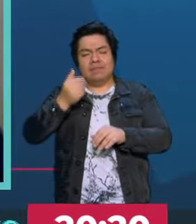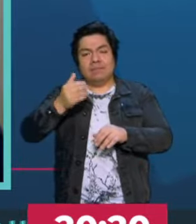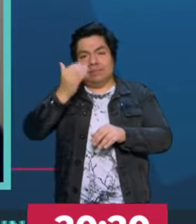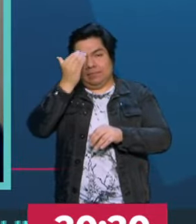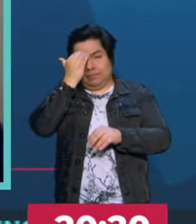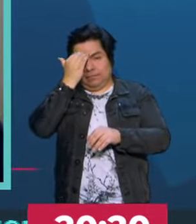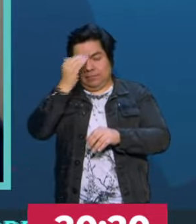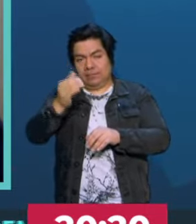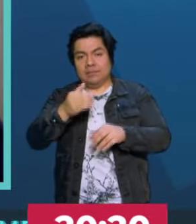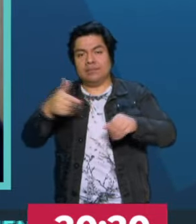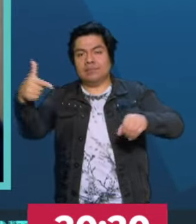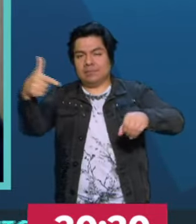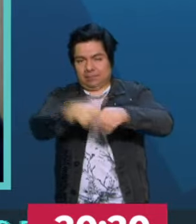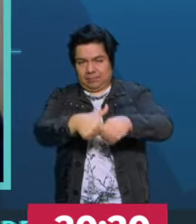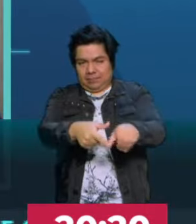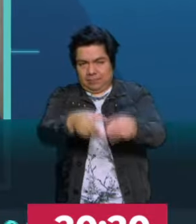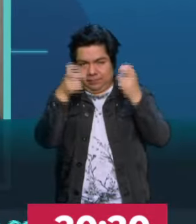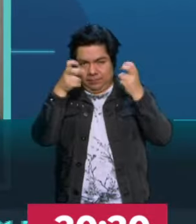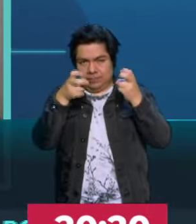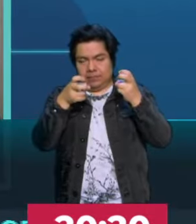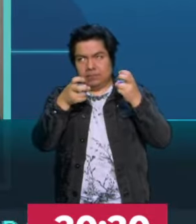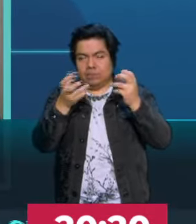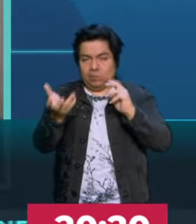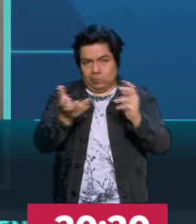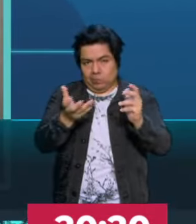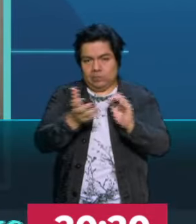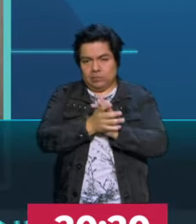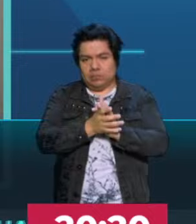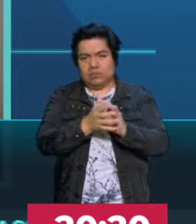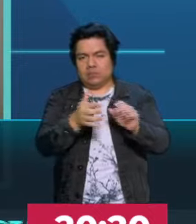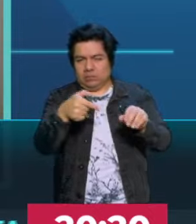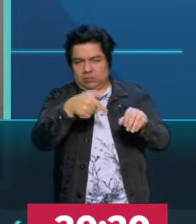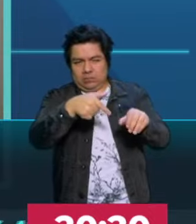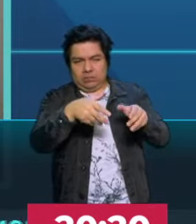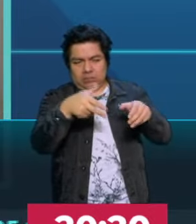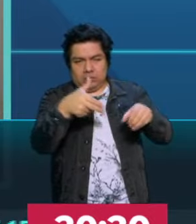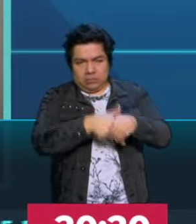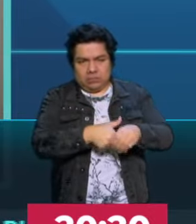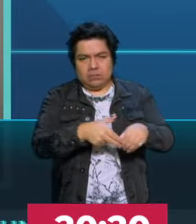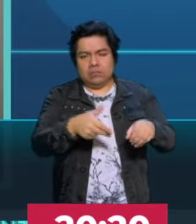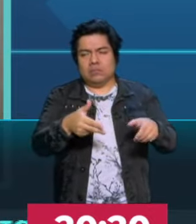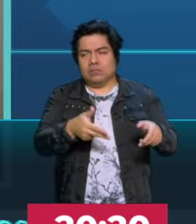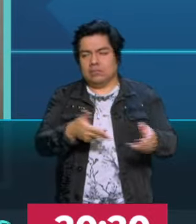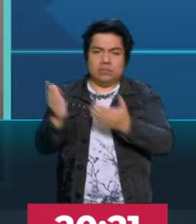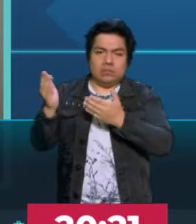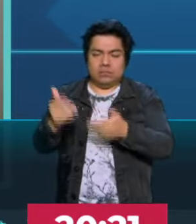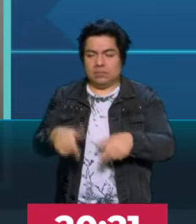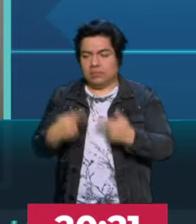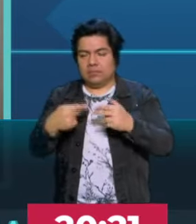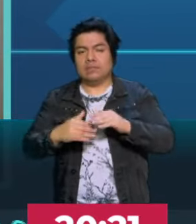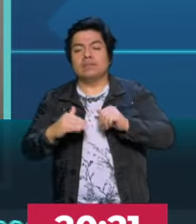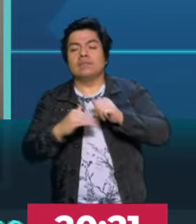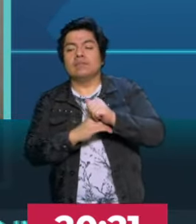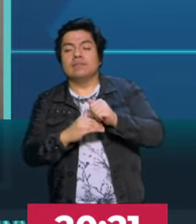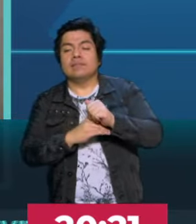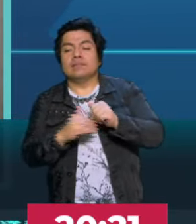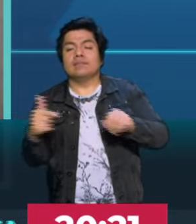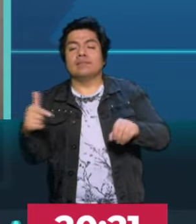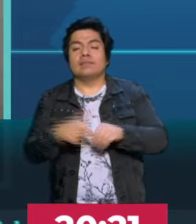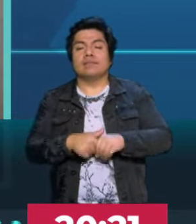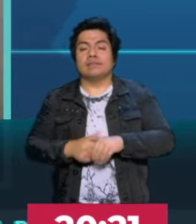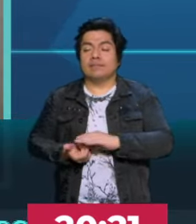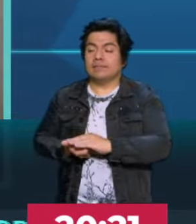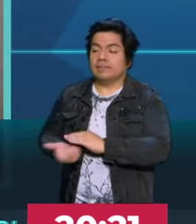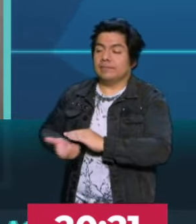denominamos huachicol, pues tiene que ver con el robo, transportación, comercialización ilícita de combustible y contrabando